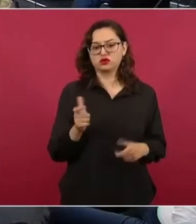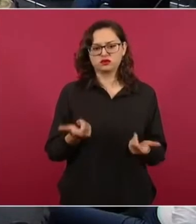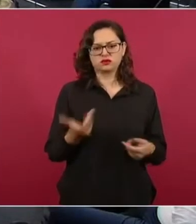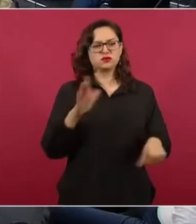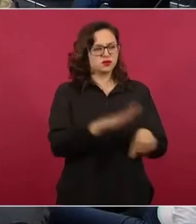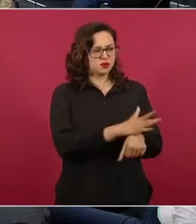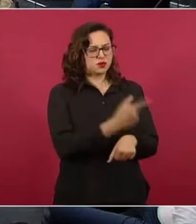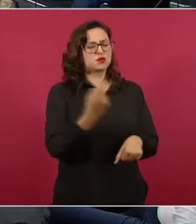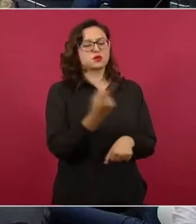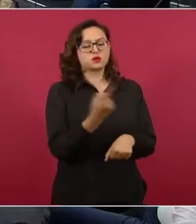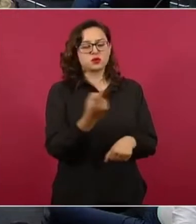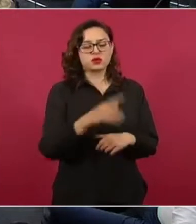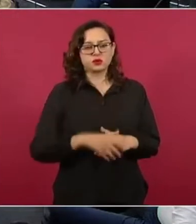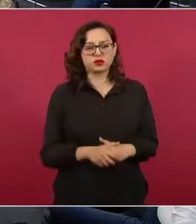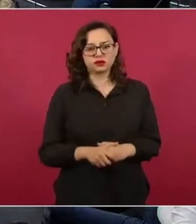porque otro ciudadano